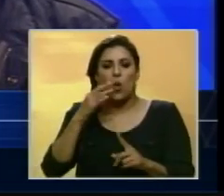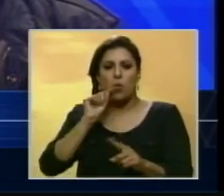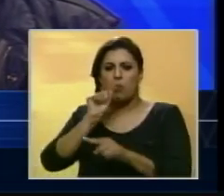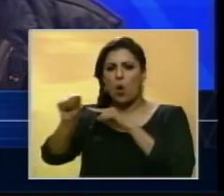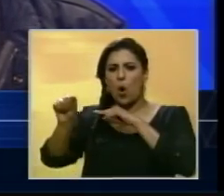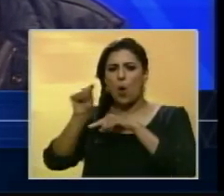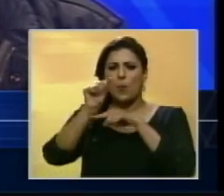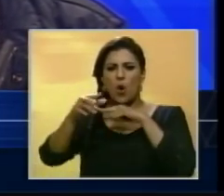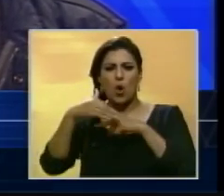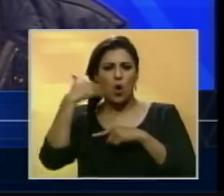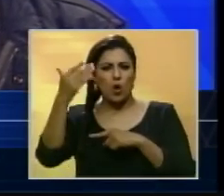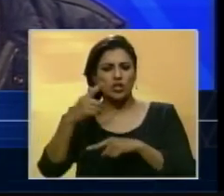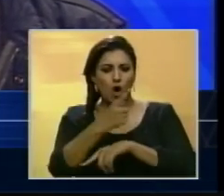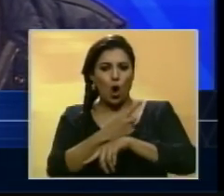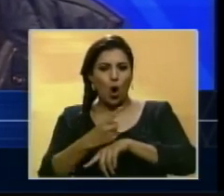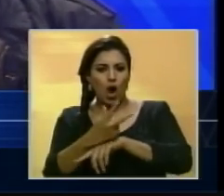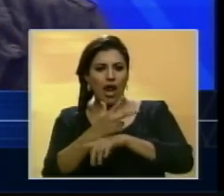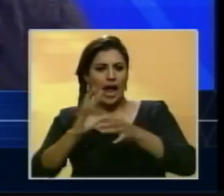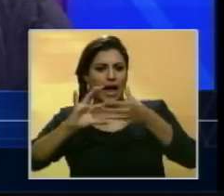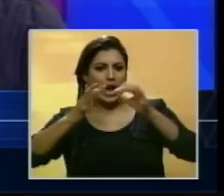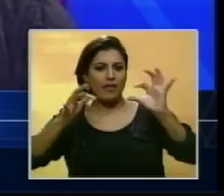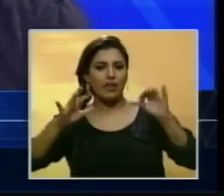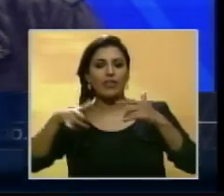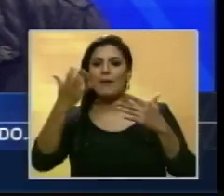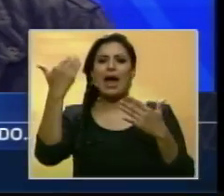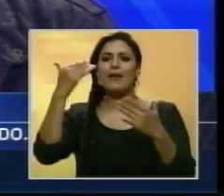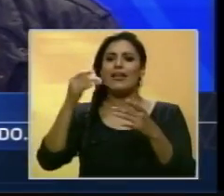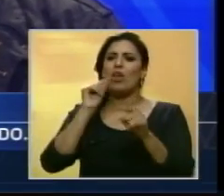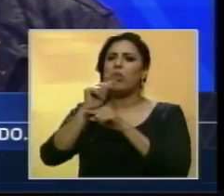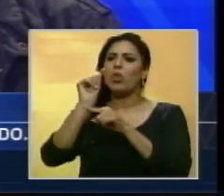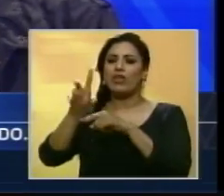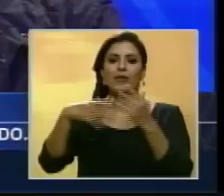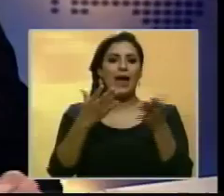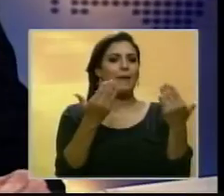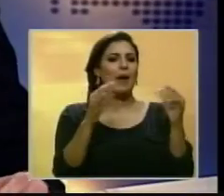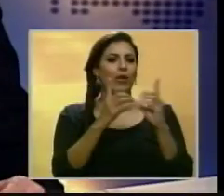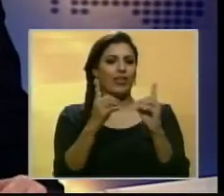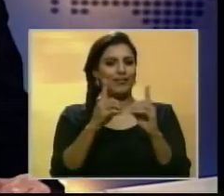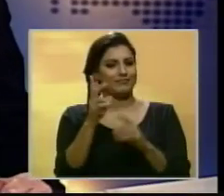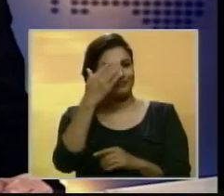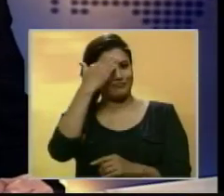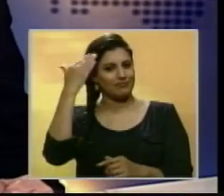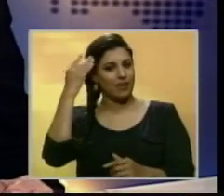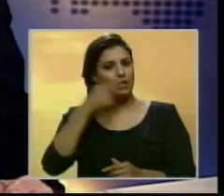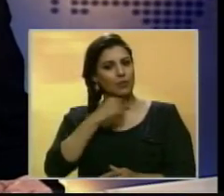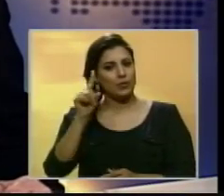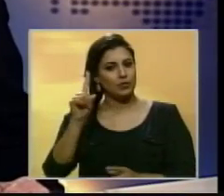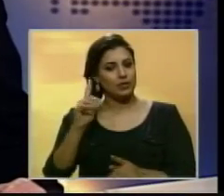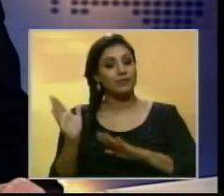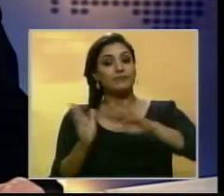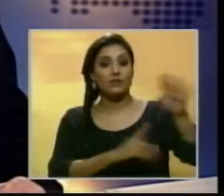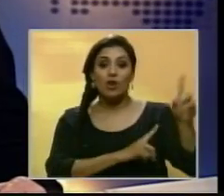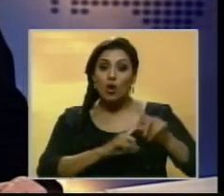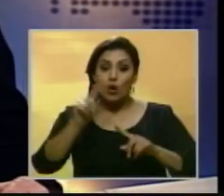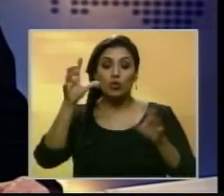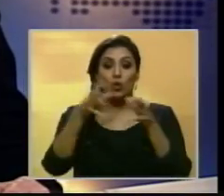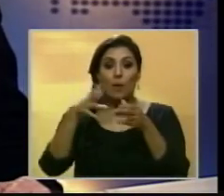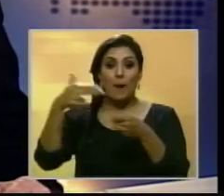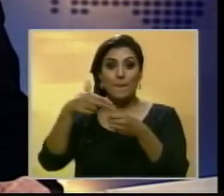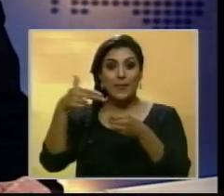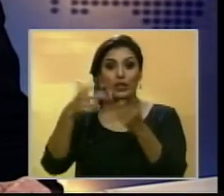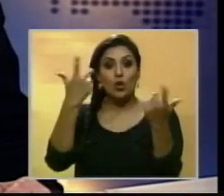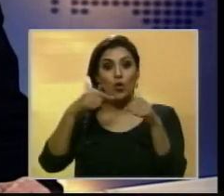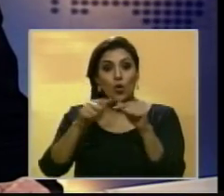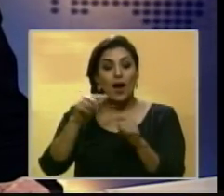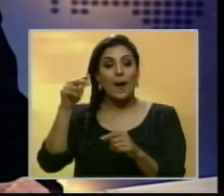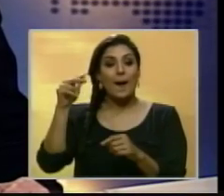insultan horas por cadenas y después vamos a dialogar. En este momento, trabajadores del sector petrolero se concentran